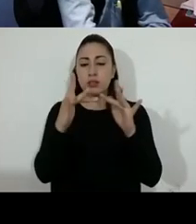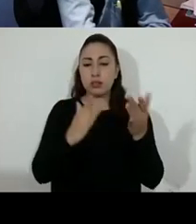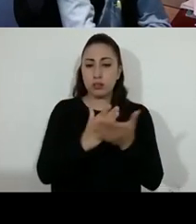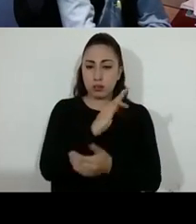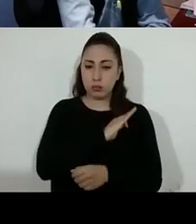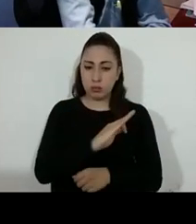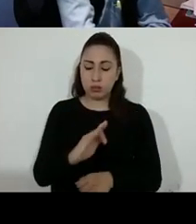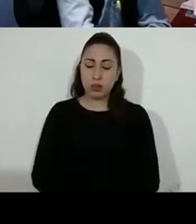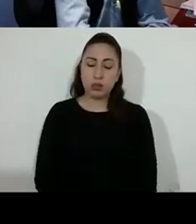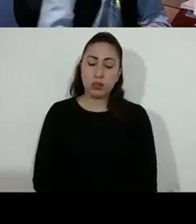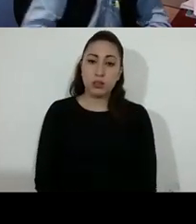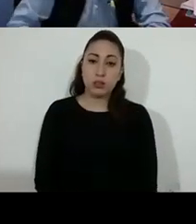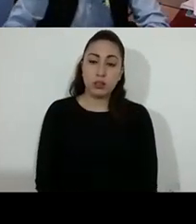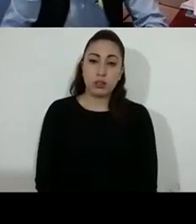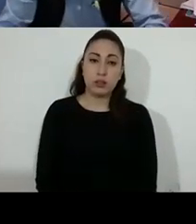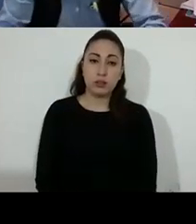favor.